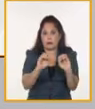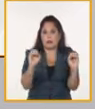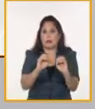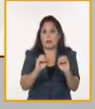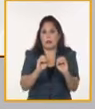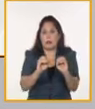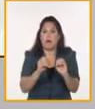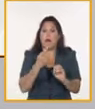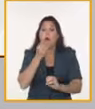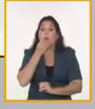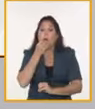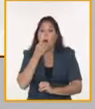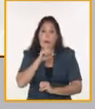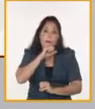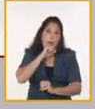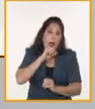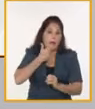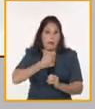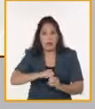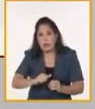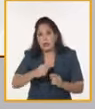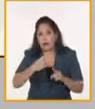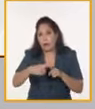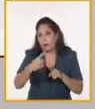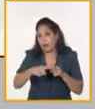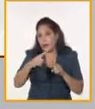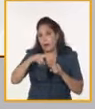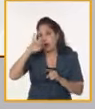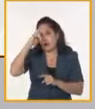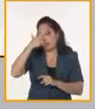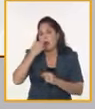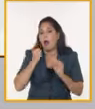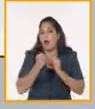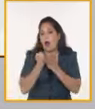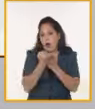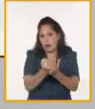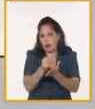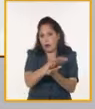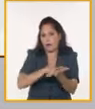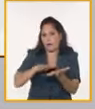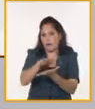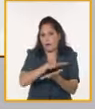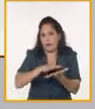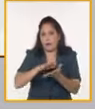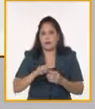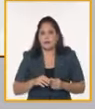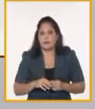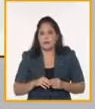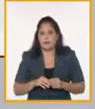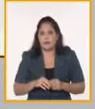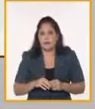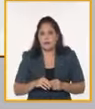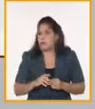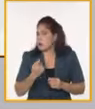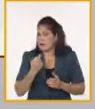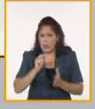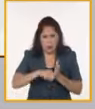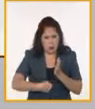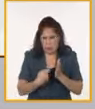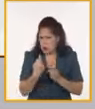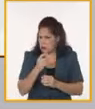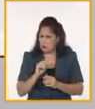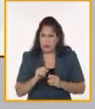a lo mejor viene la madre A lo mejor viene el hijo y hace y hace el el el fregado y así sin necesidad de contr sin necesidad porque